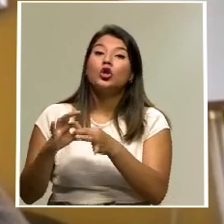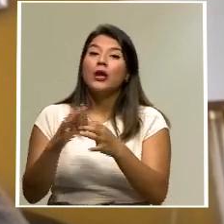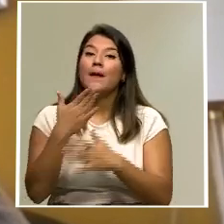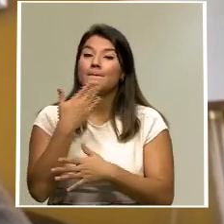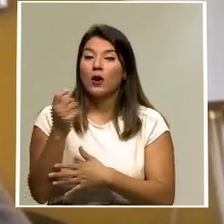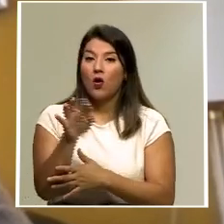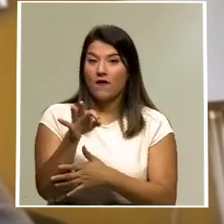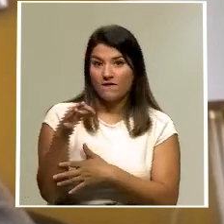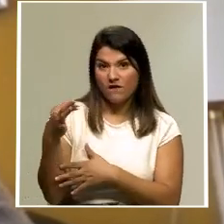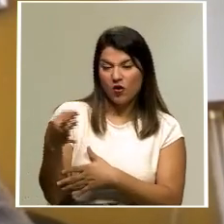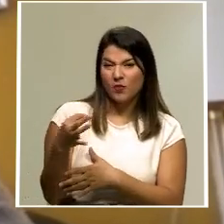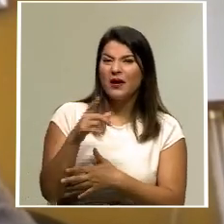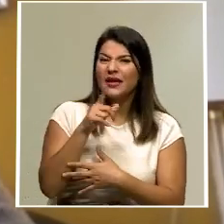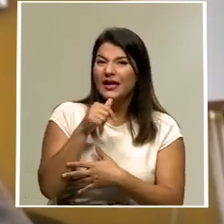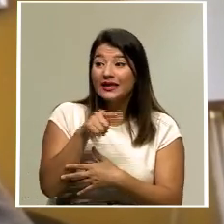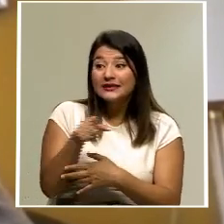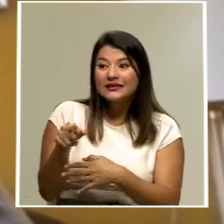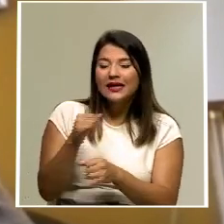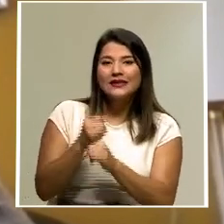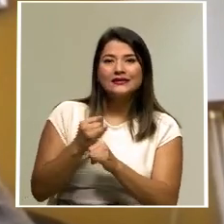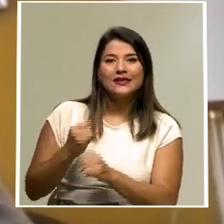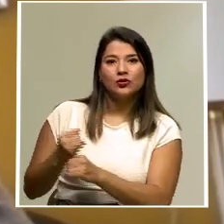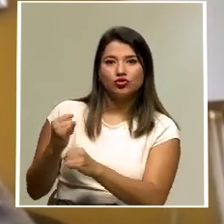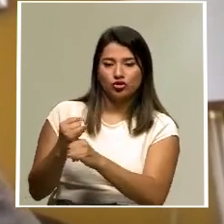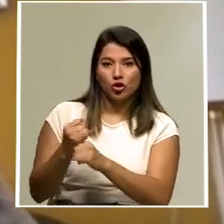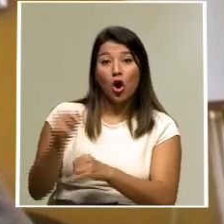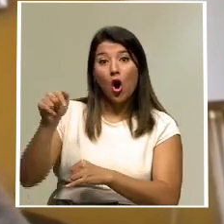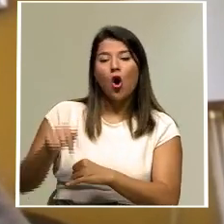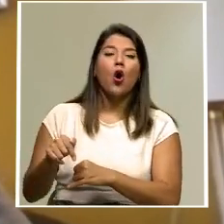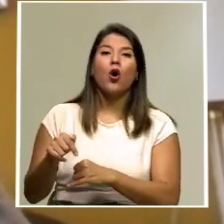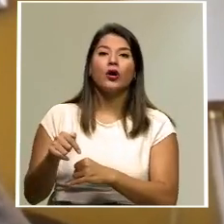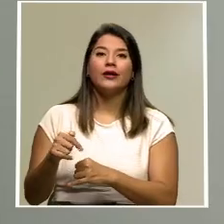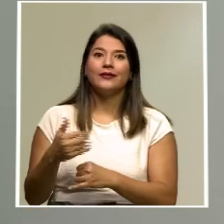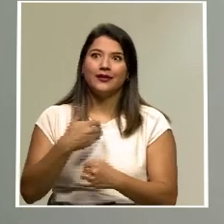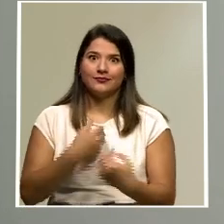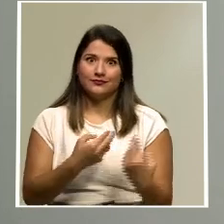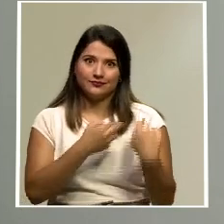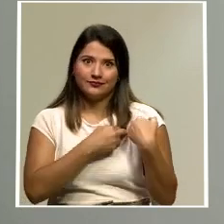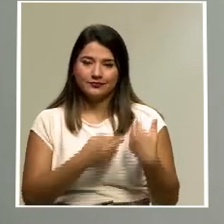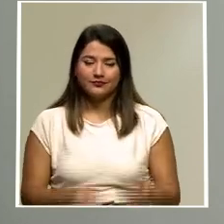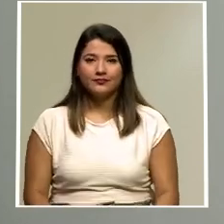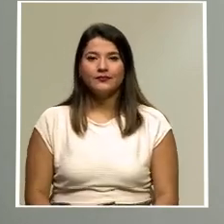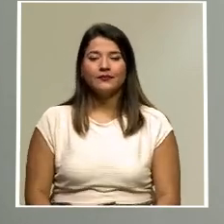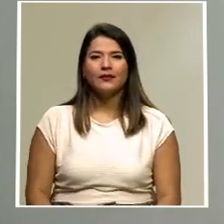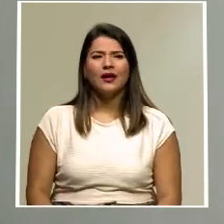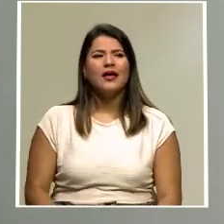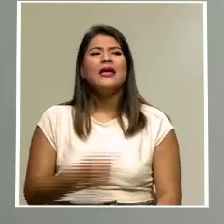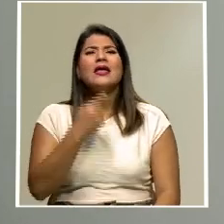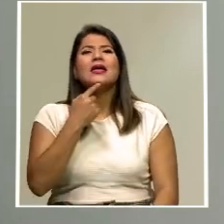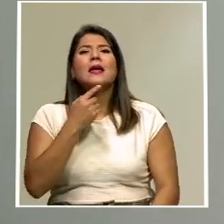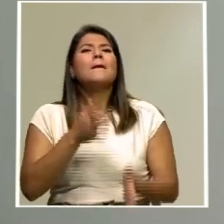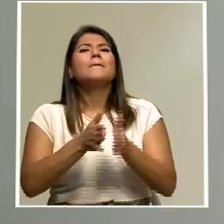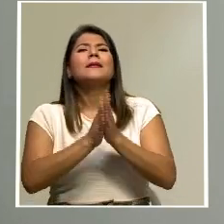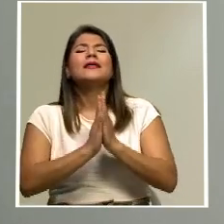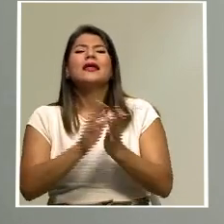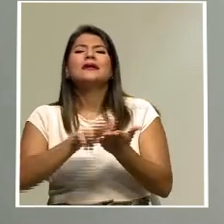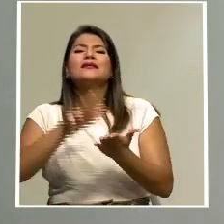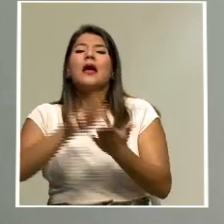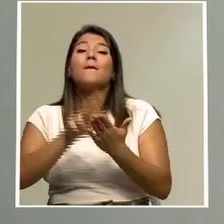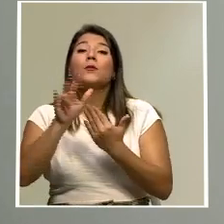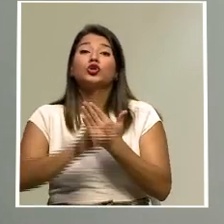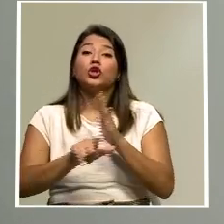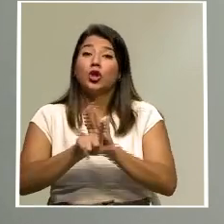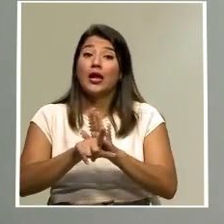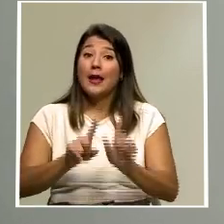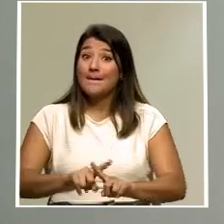entre los entes que hoy tienen el tema en sus manos. Se insiste en un proyecto de ley aun cuando la Contraloría